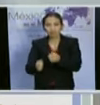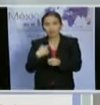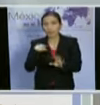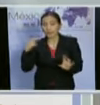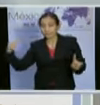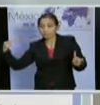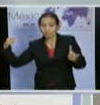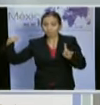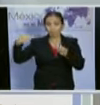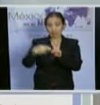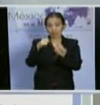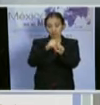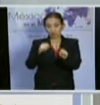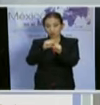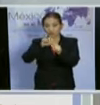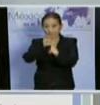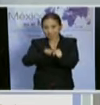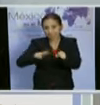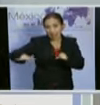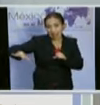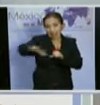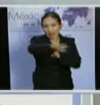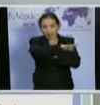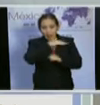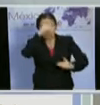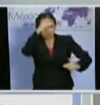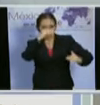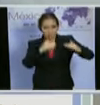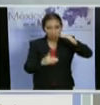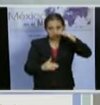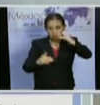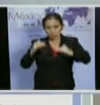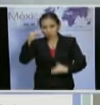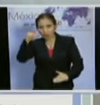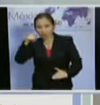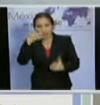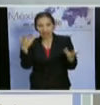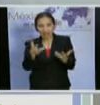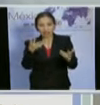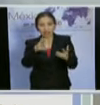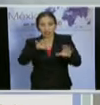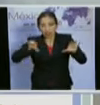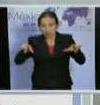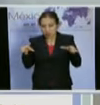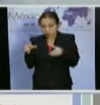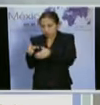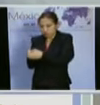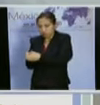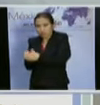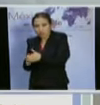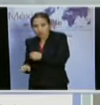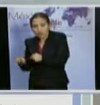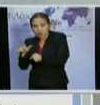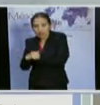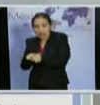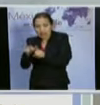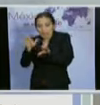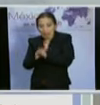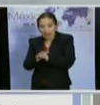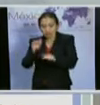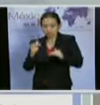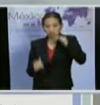punto de vista social, la desigualdad, sin lugar a dudas, genera polarización social, genera sociedades